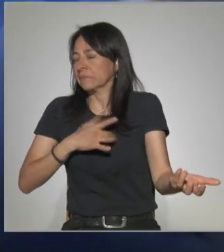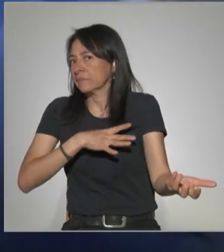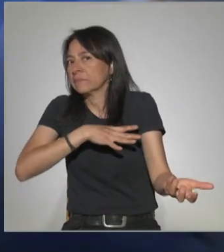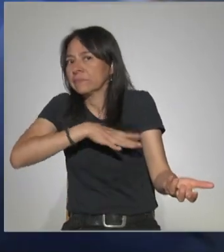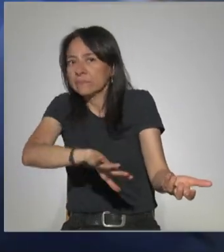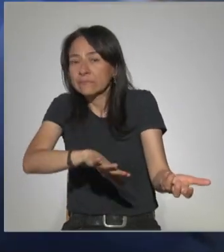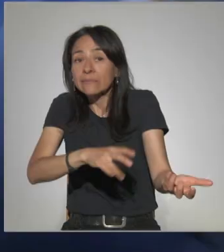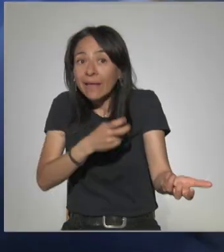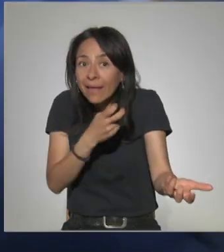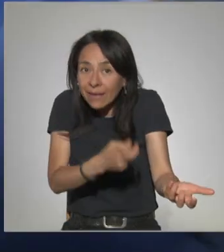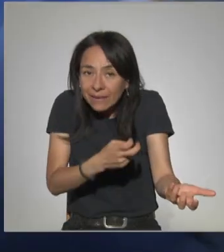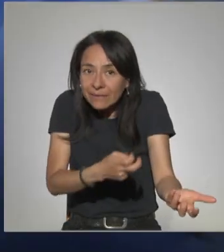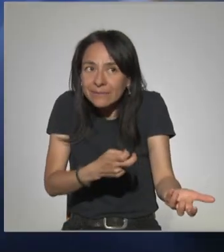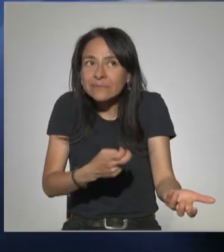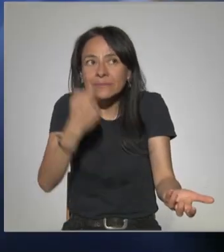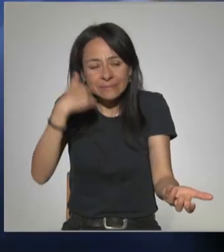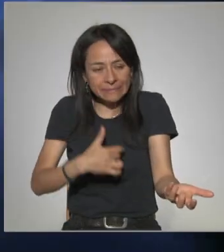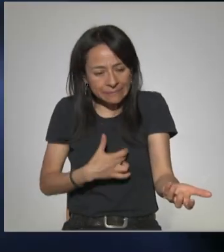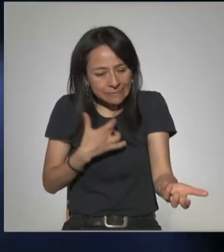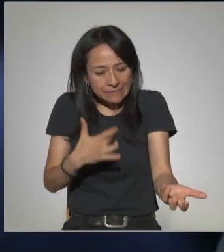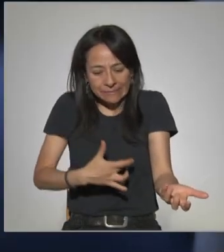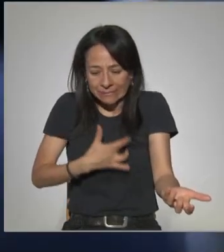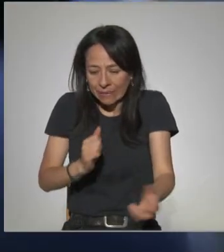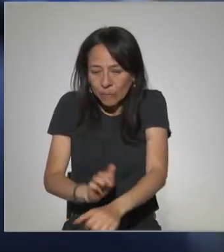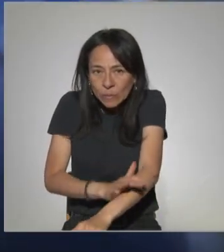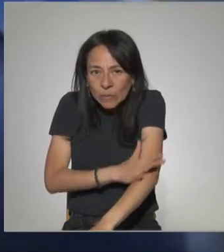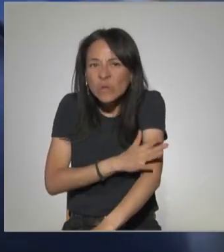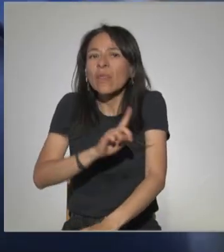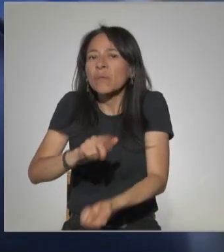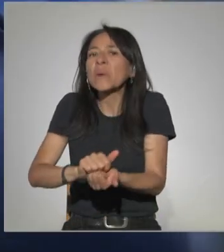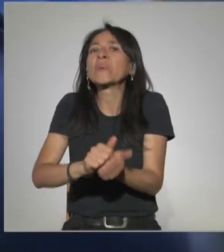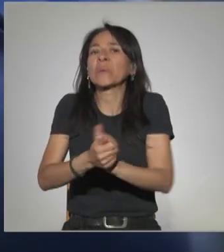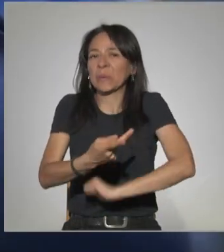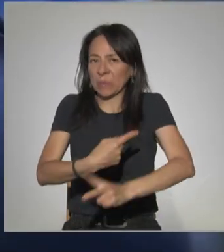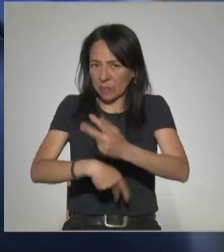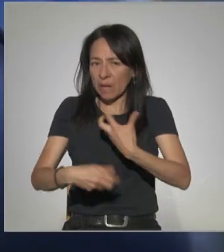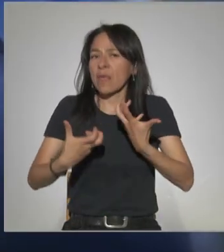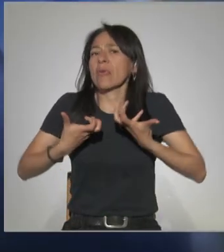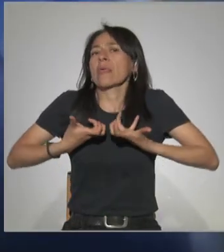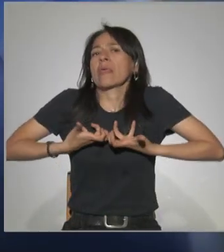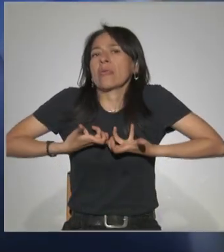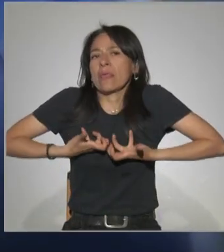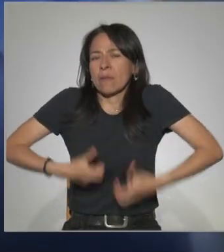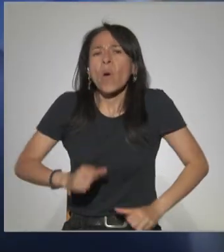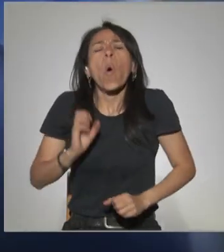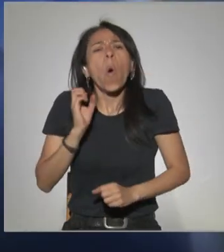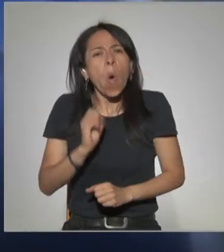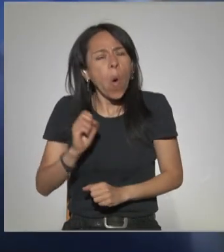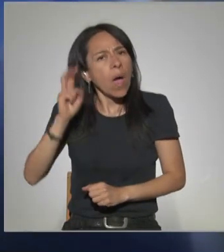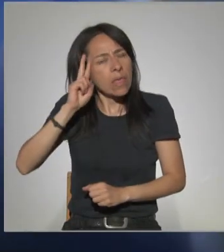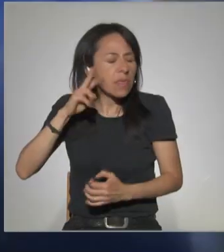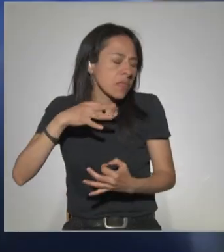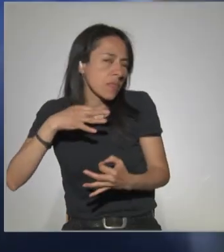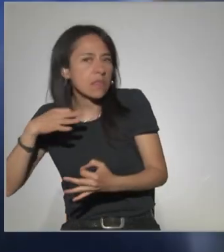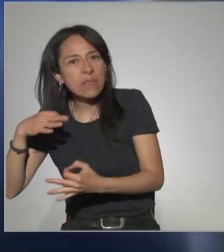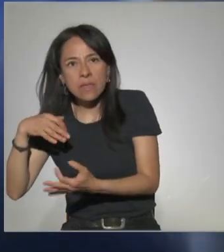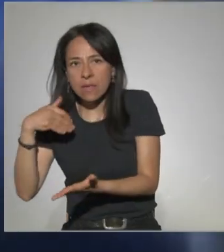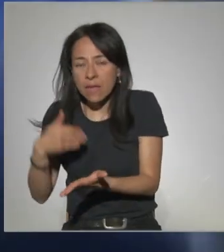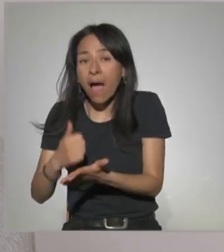de la emoción y pues llegamos a otras cosas como la depresión, ¿no? O abusos de sustancias, ¿no? También.